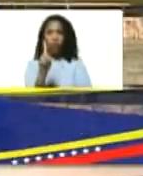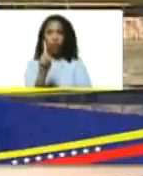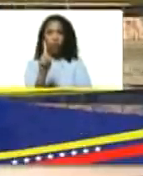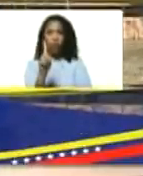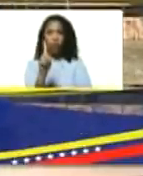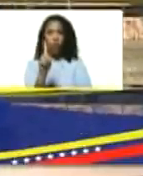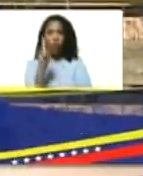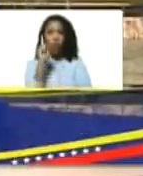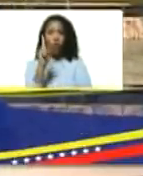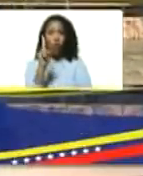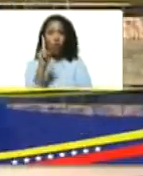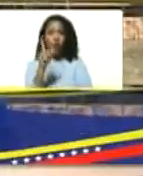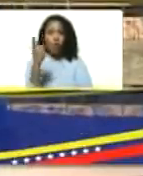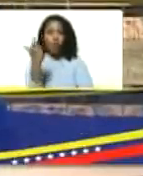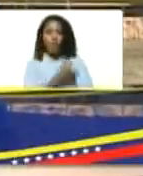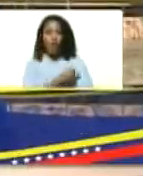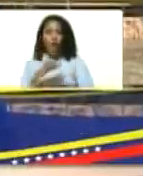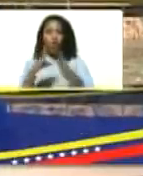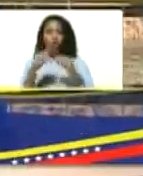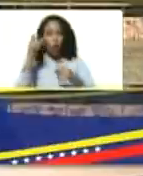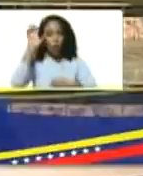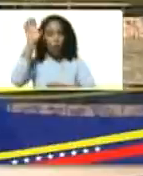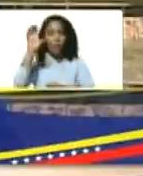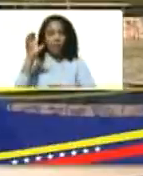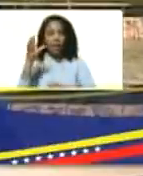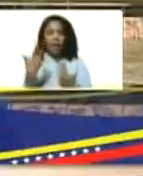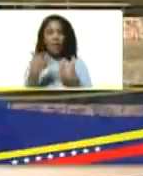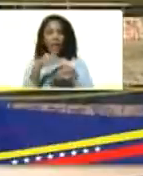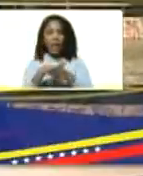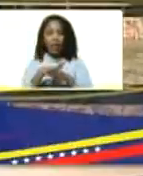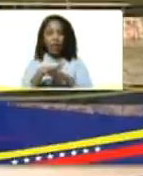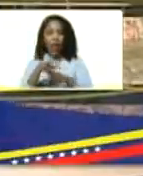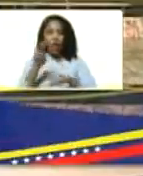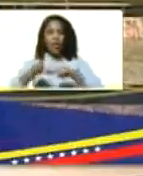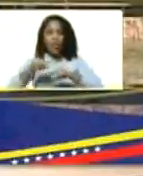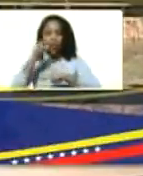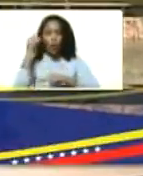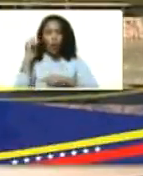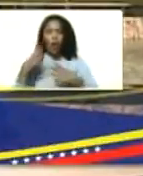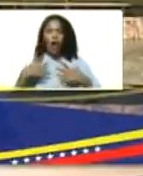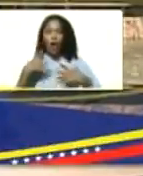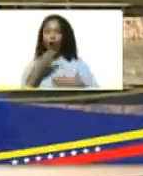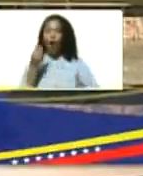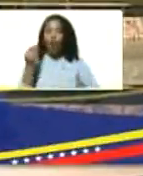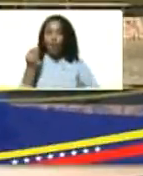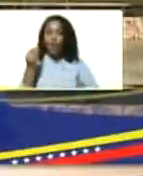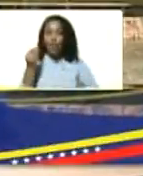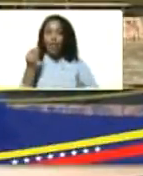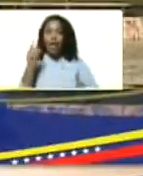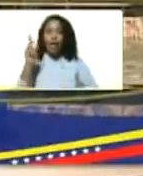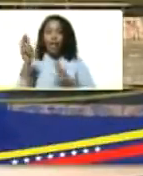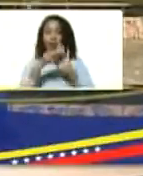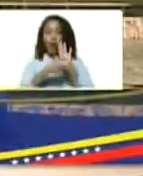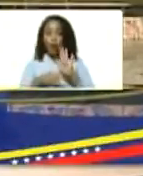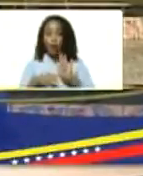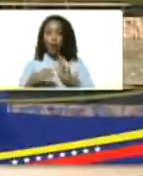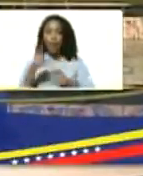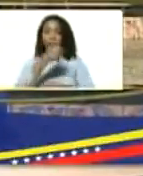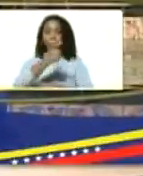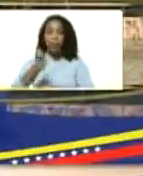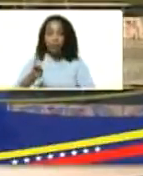producto que hemos vacunado a todo el país incluyendo los niños niñas y jóvenes producto de las medidas de prevención de la